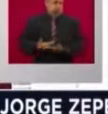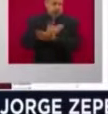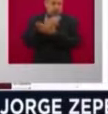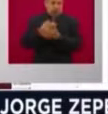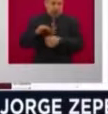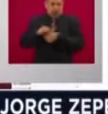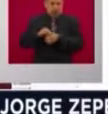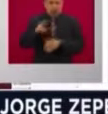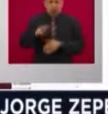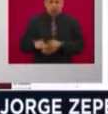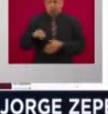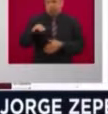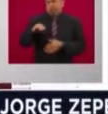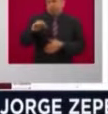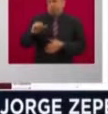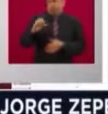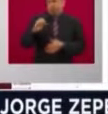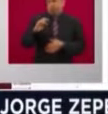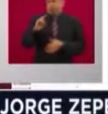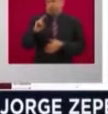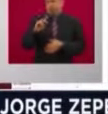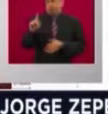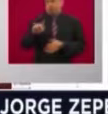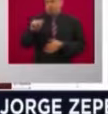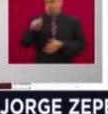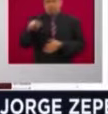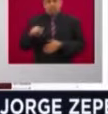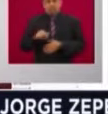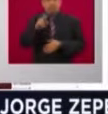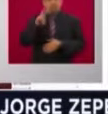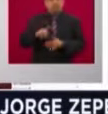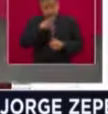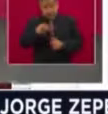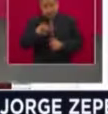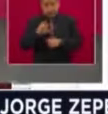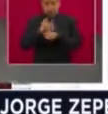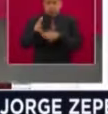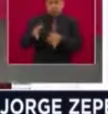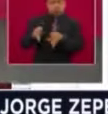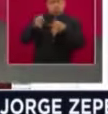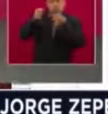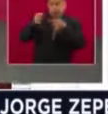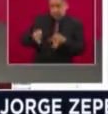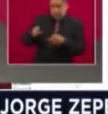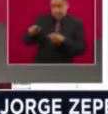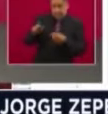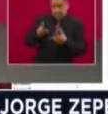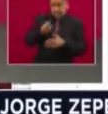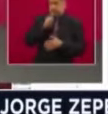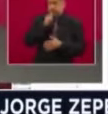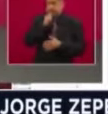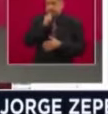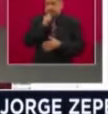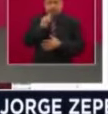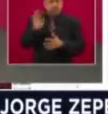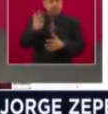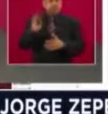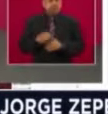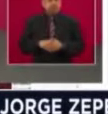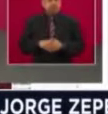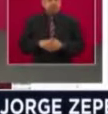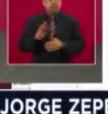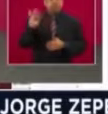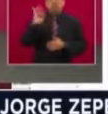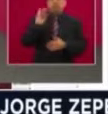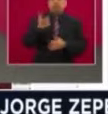acusación del presidente hasta dónde puede llegar en términos de la pasión de sus seguidores y lo que esto